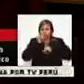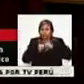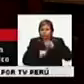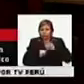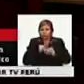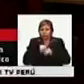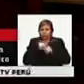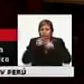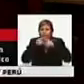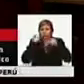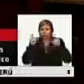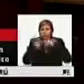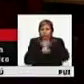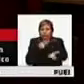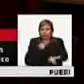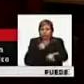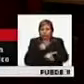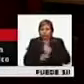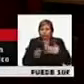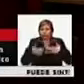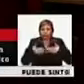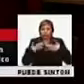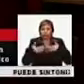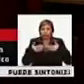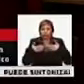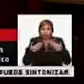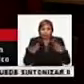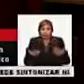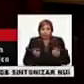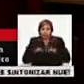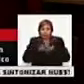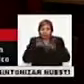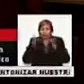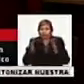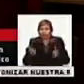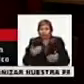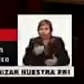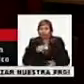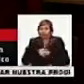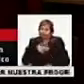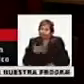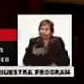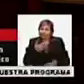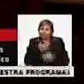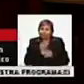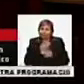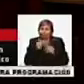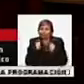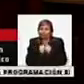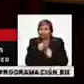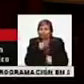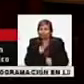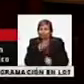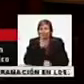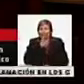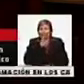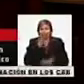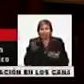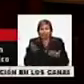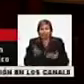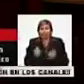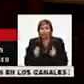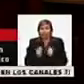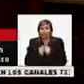internacional. Feliz de estar en esta mesa de honor compartiendo con ellos este conversatorio. A